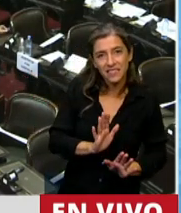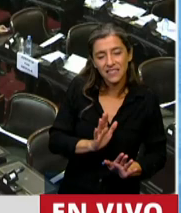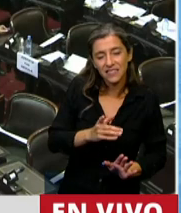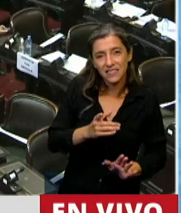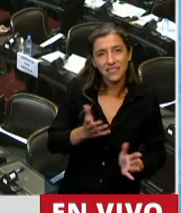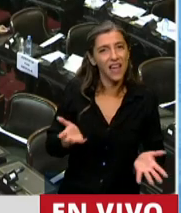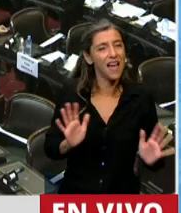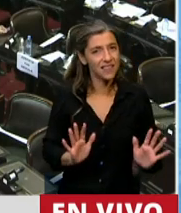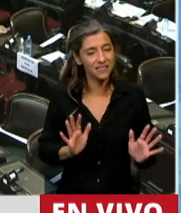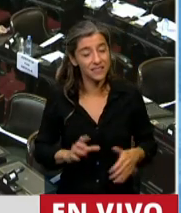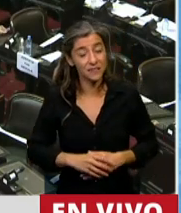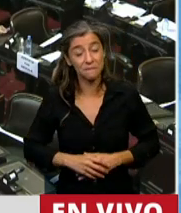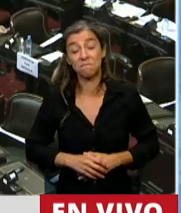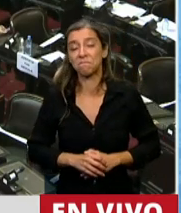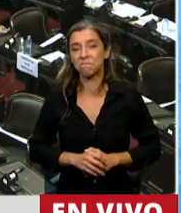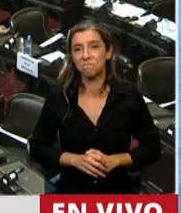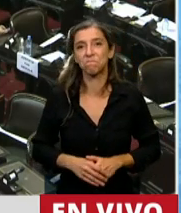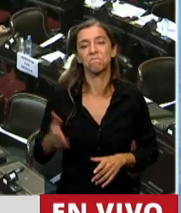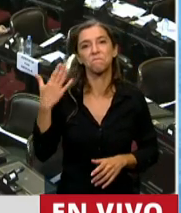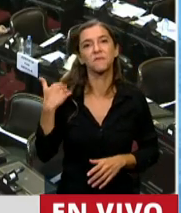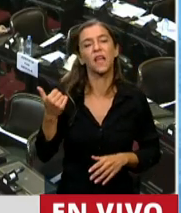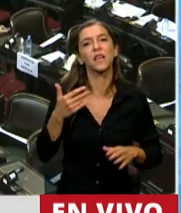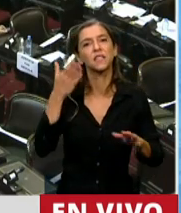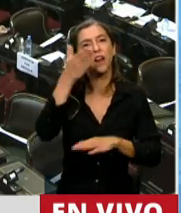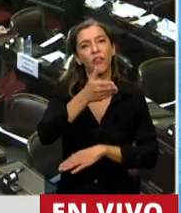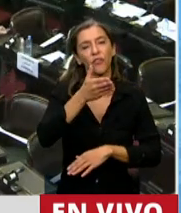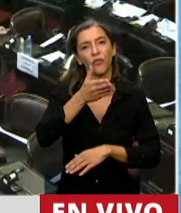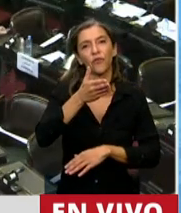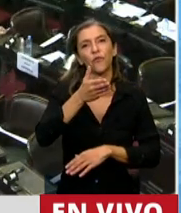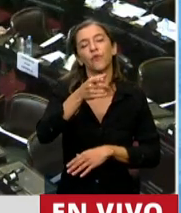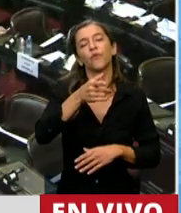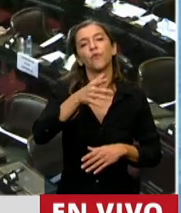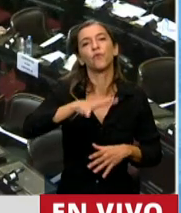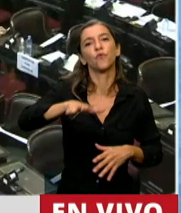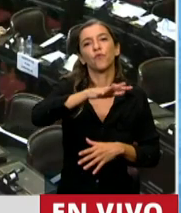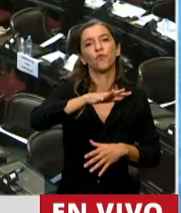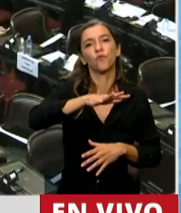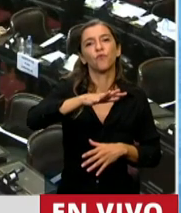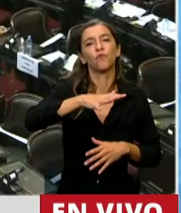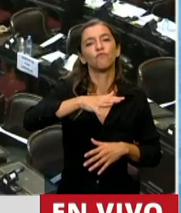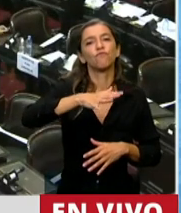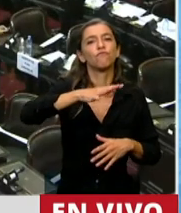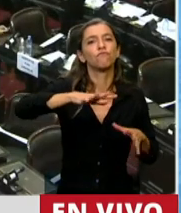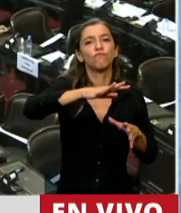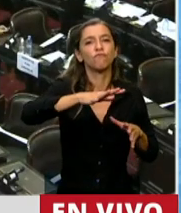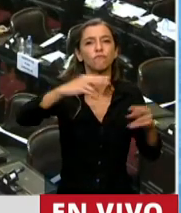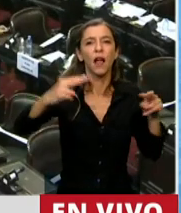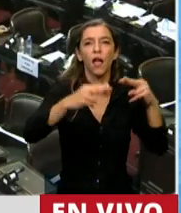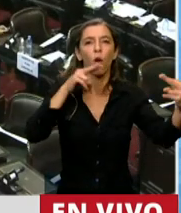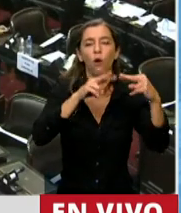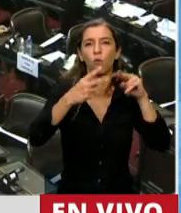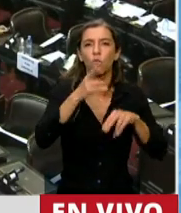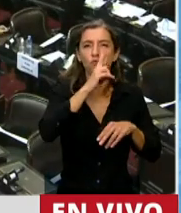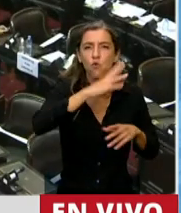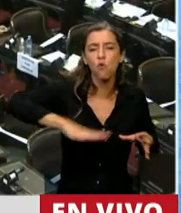distintas organizaciones de mujeres que allí hablaron compañeras que fueron parte